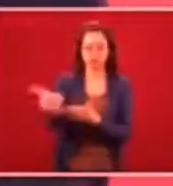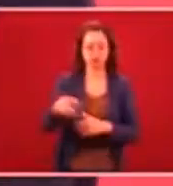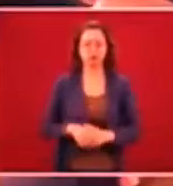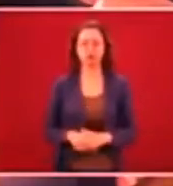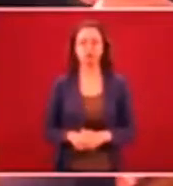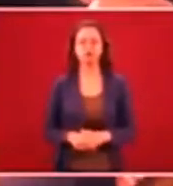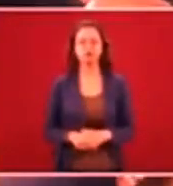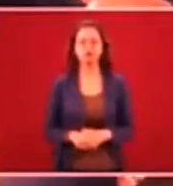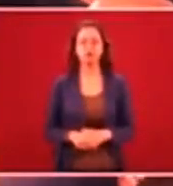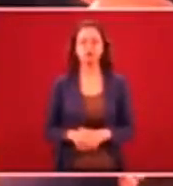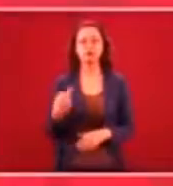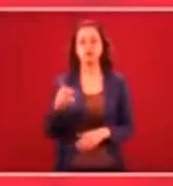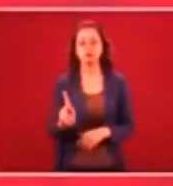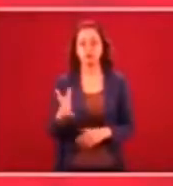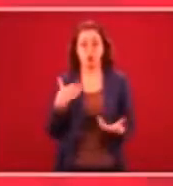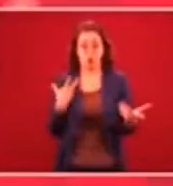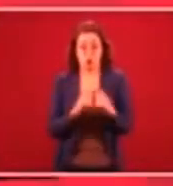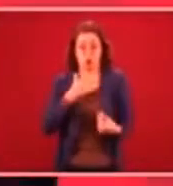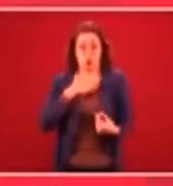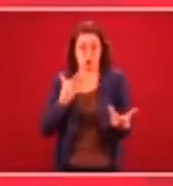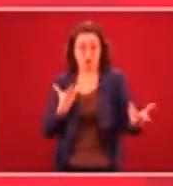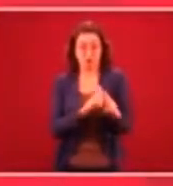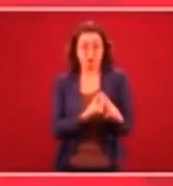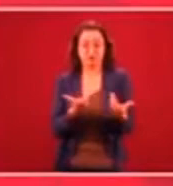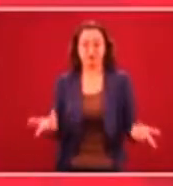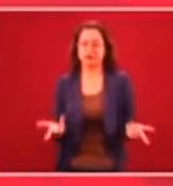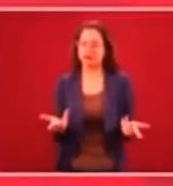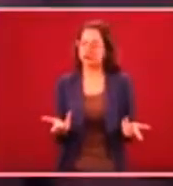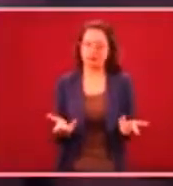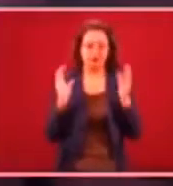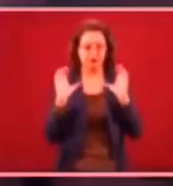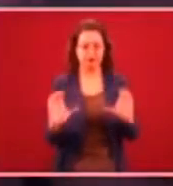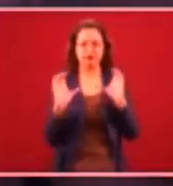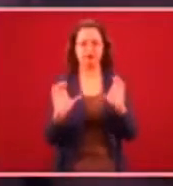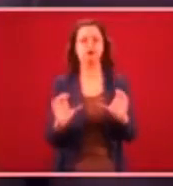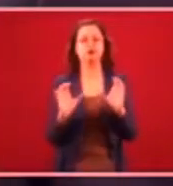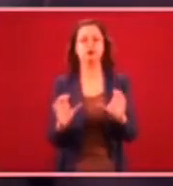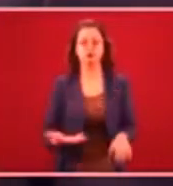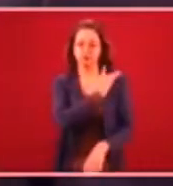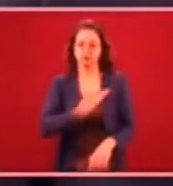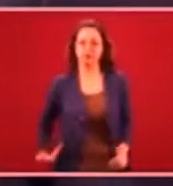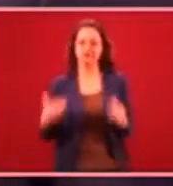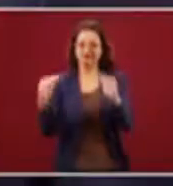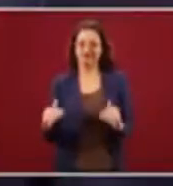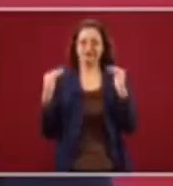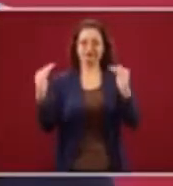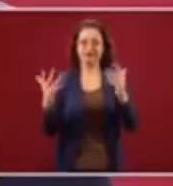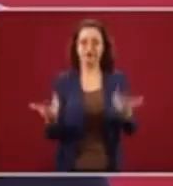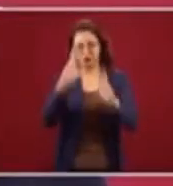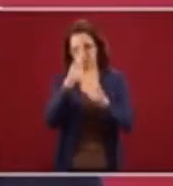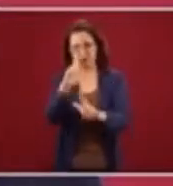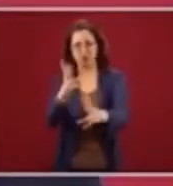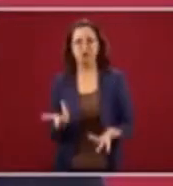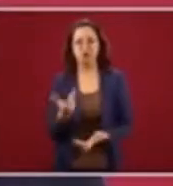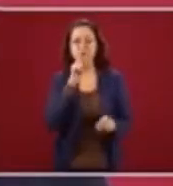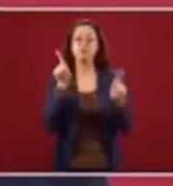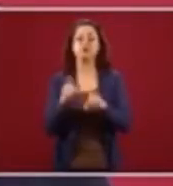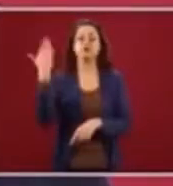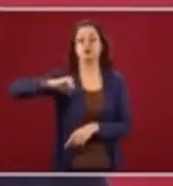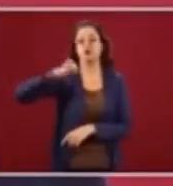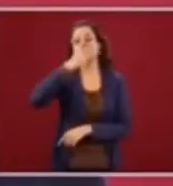Nada más que tenerlos ahí conmigo, pues tengo que cuidar la investidura presidencial, como decía don Adolfo Ruiz